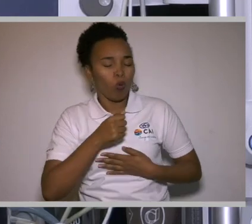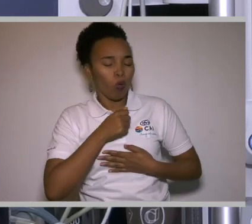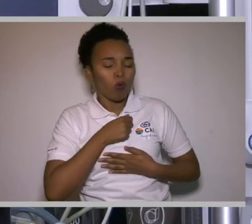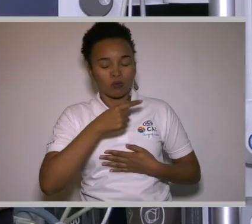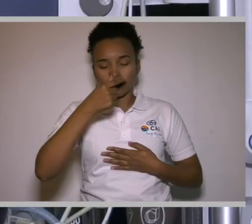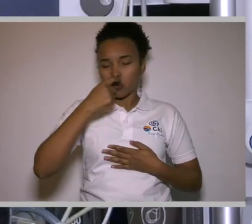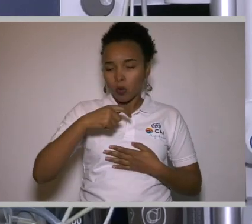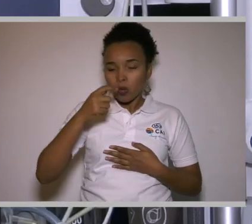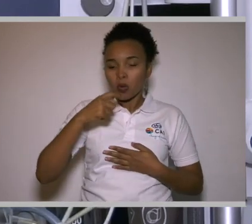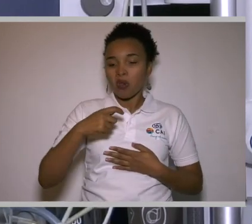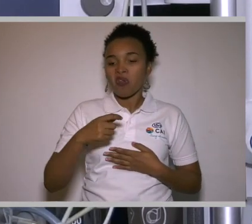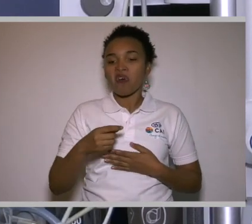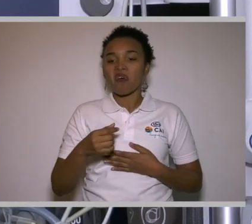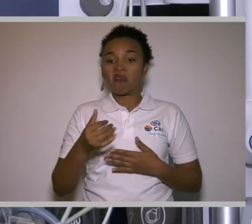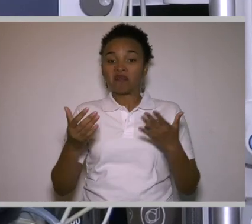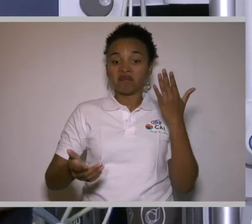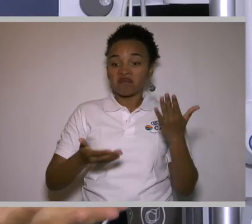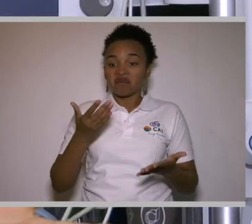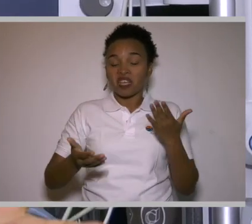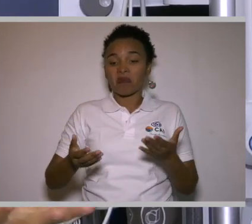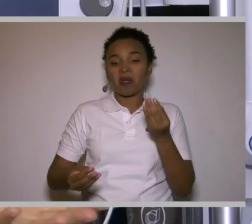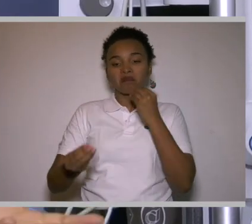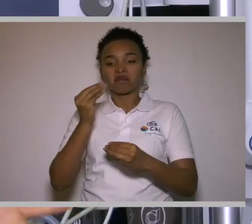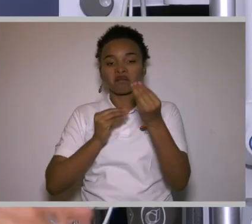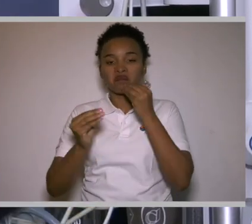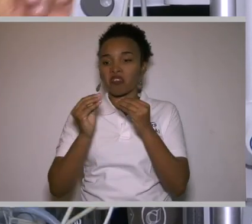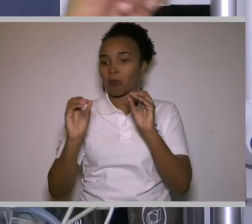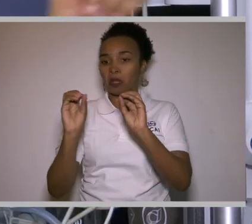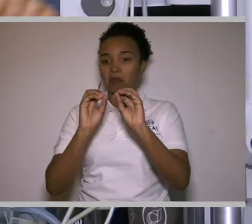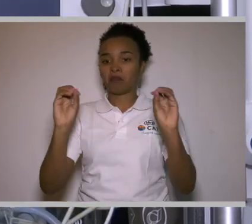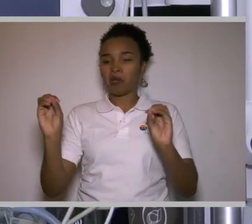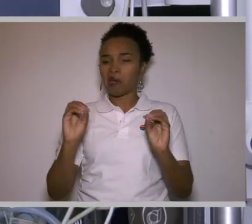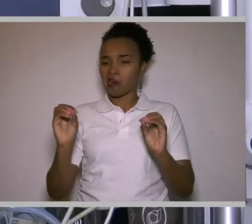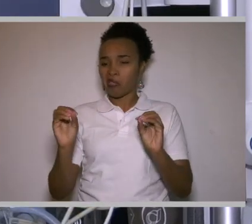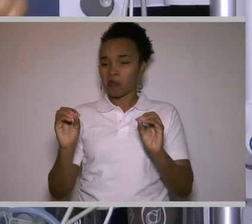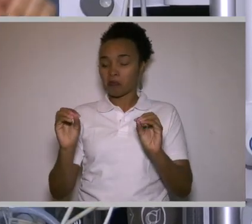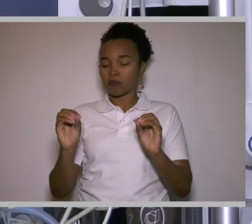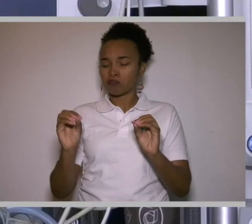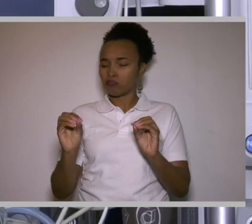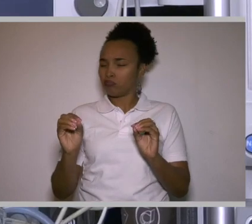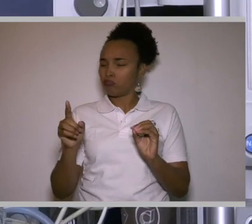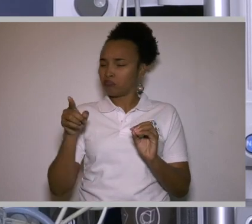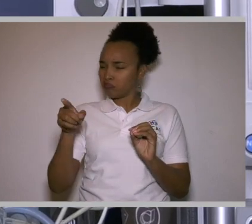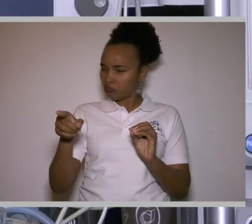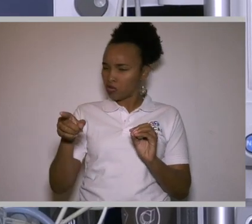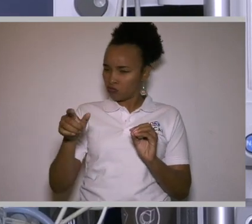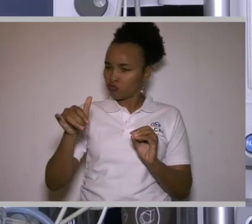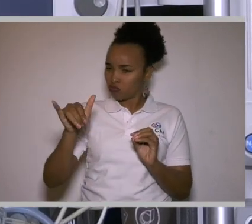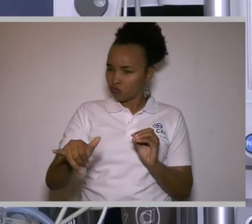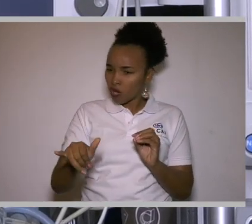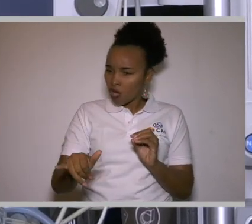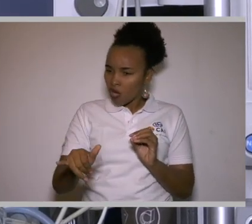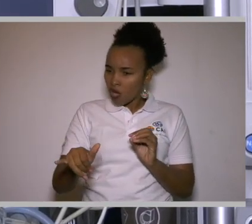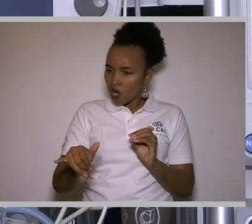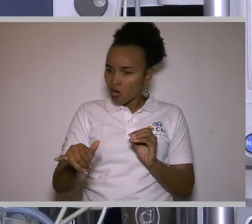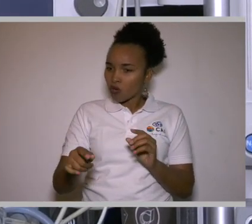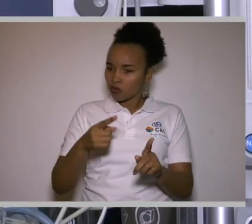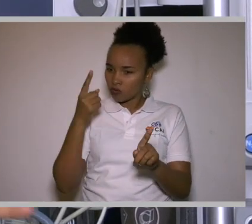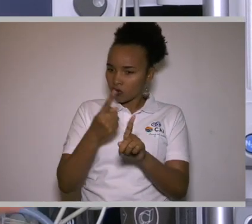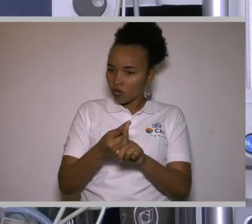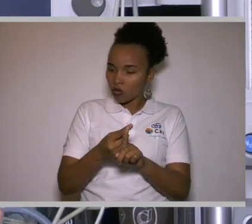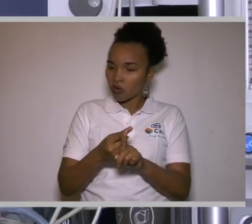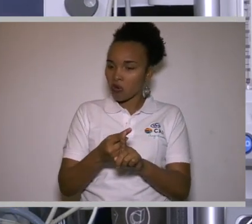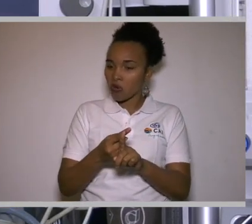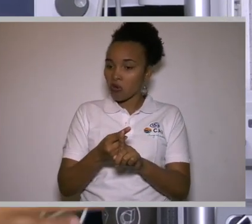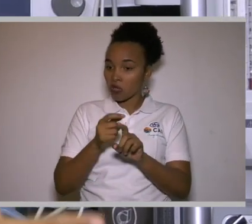para un procedimiento anestésico cuando un niño está acatarrado o tiene gripe y cuando ha comido, que muchas veces genera un poco de molestia